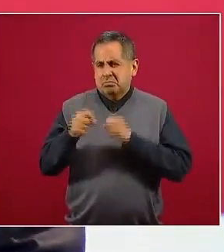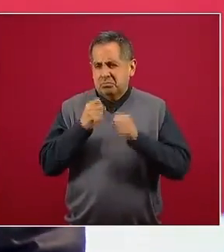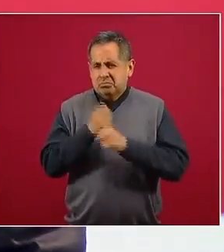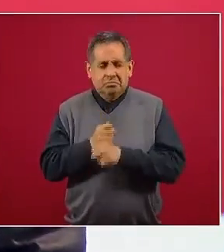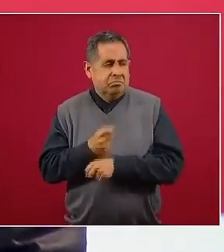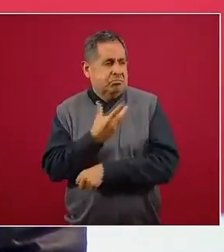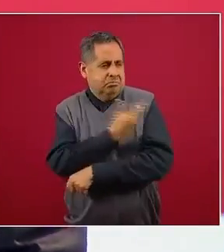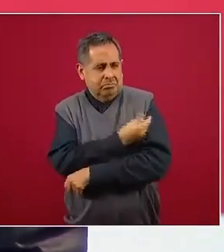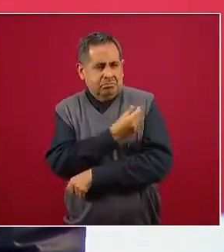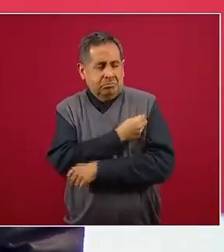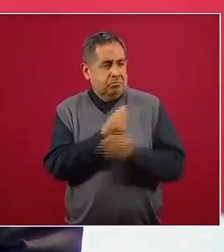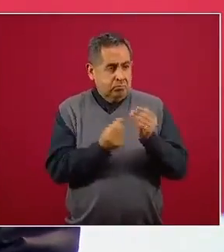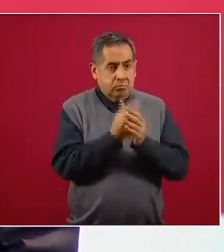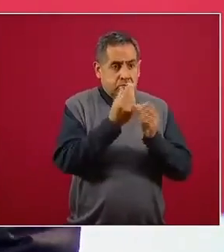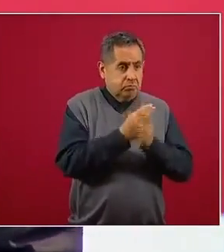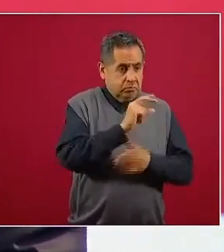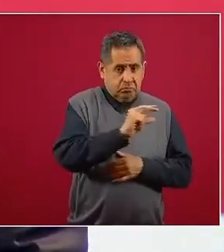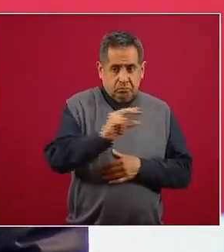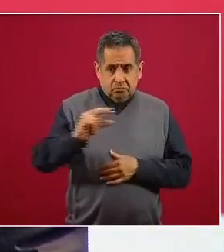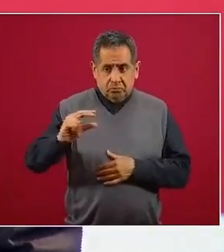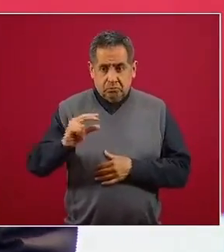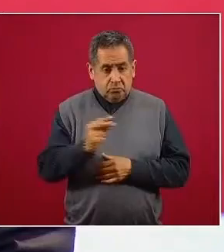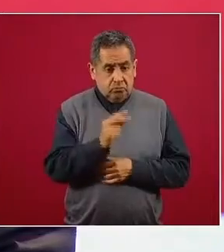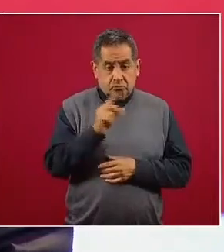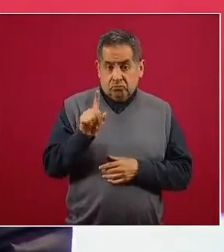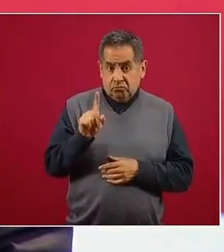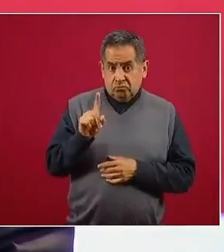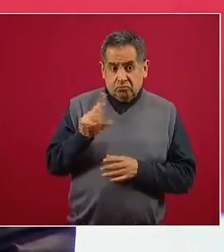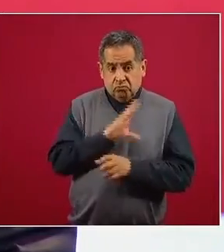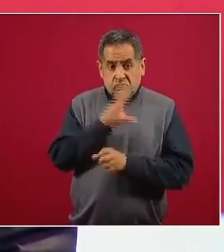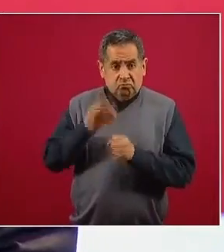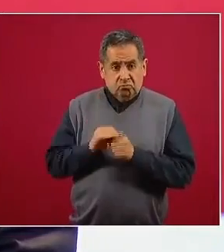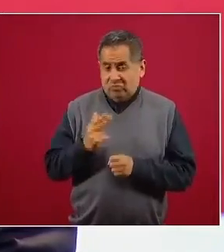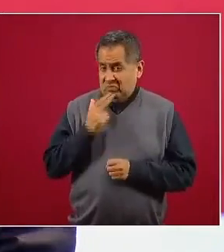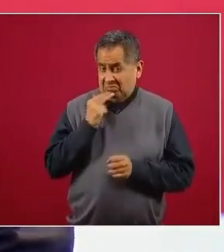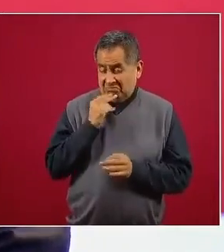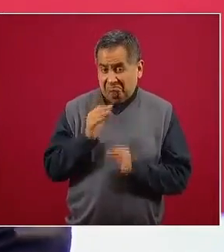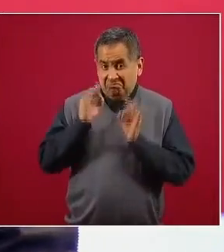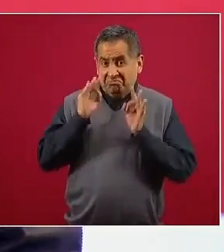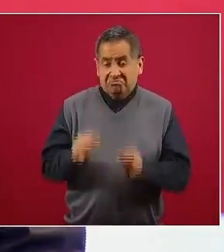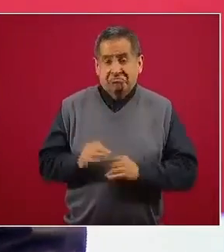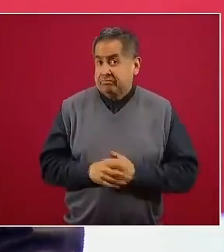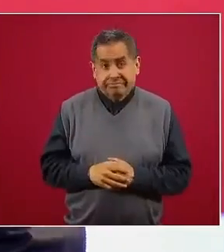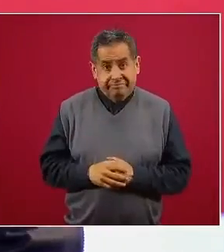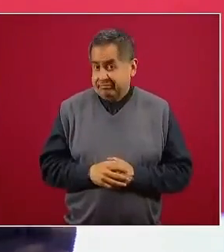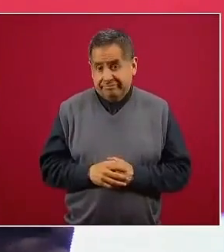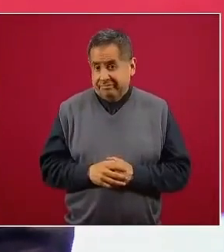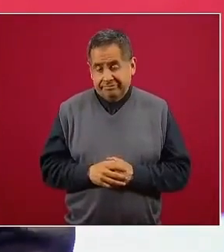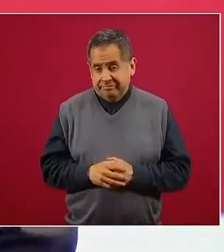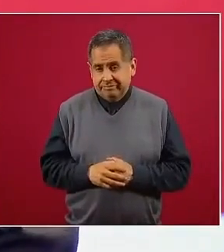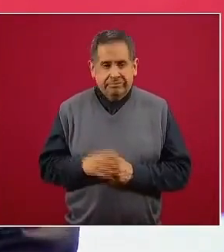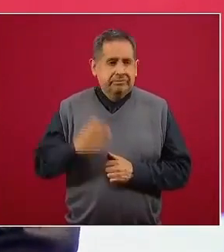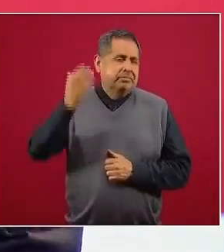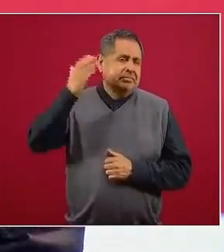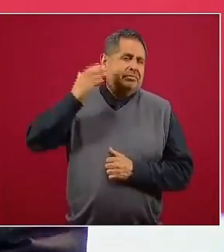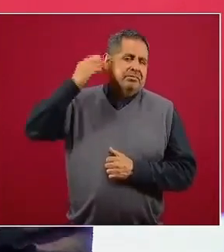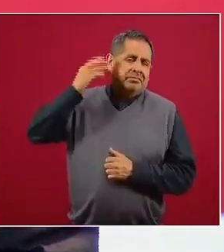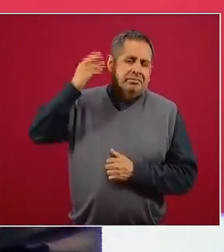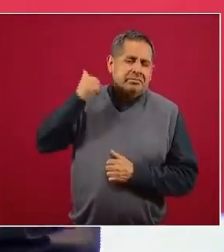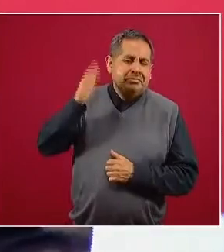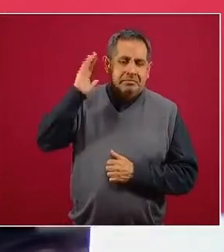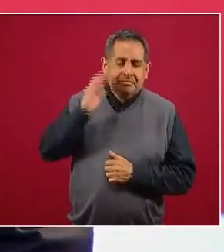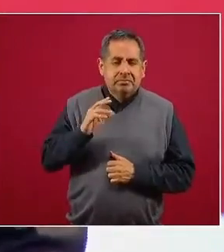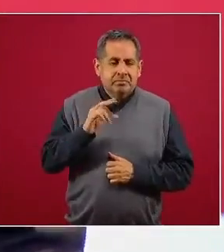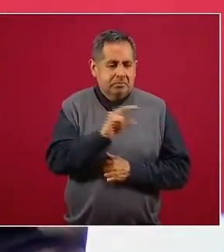han surgido múltiples vacunas que no tienen eficacias tan altas. Antiguamente esas vacunas que no tienen eficacias tan